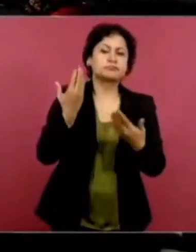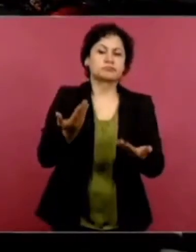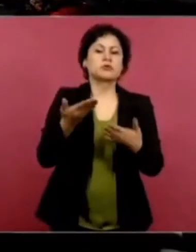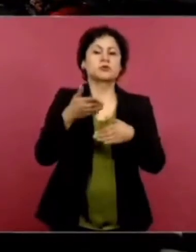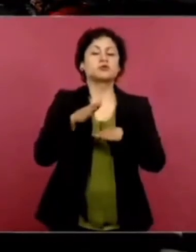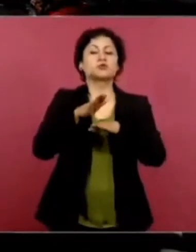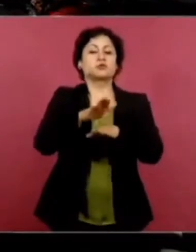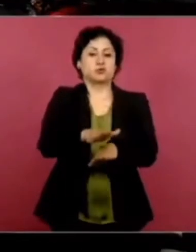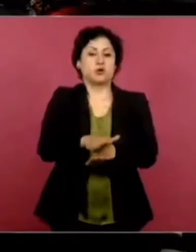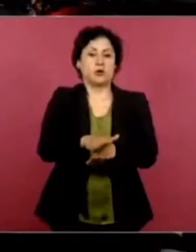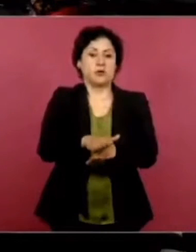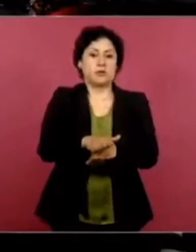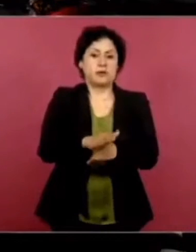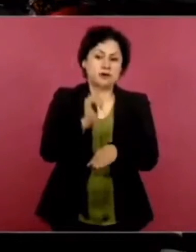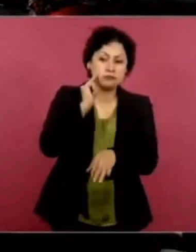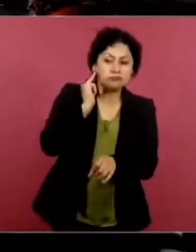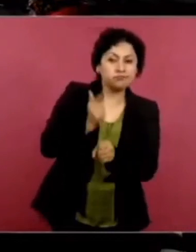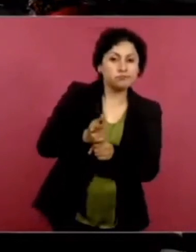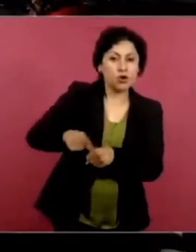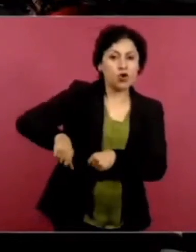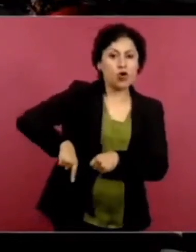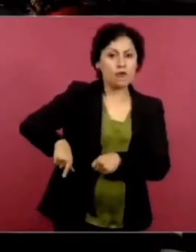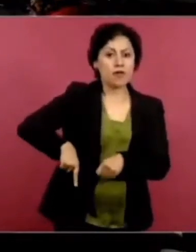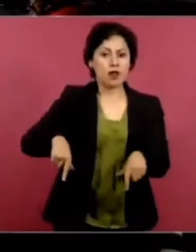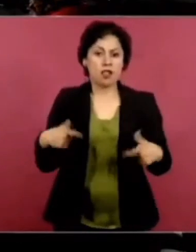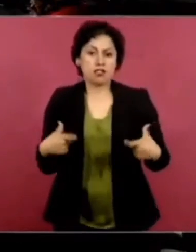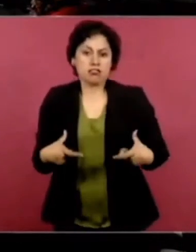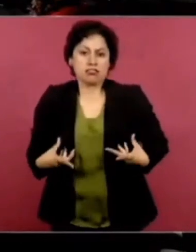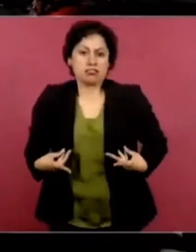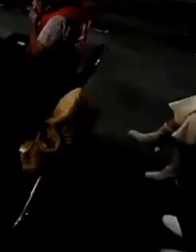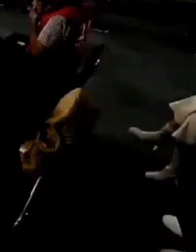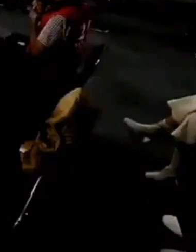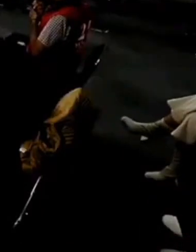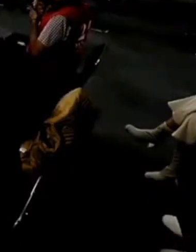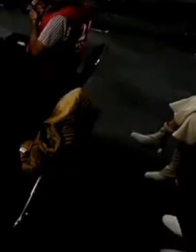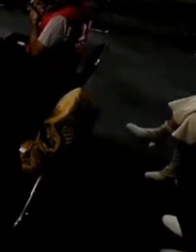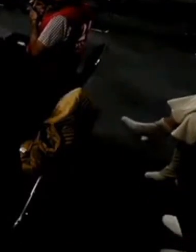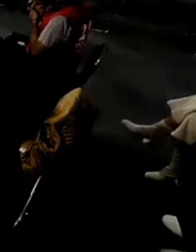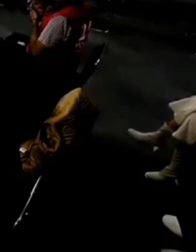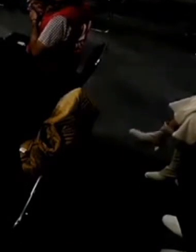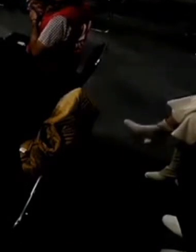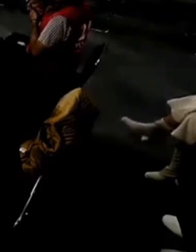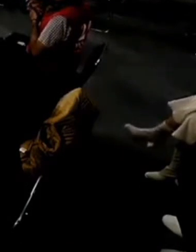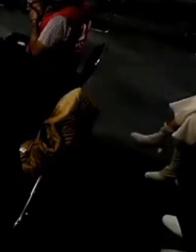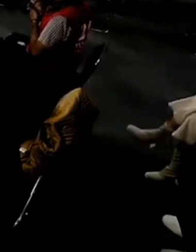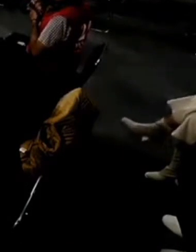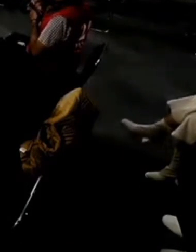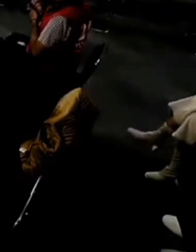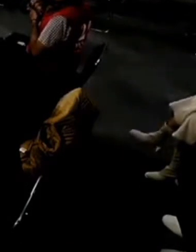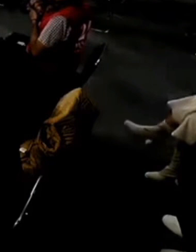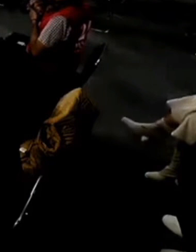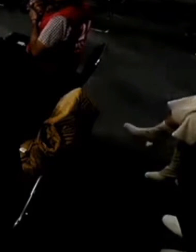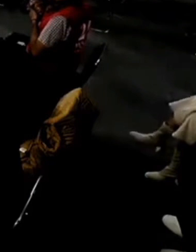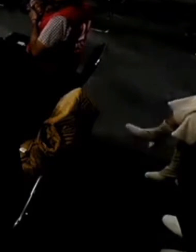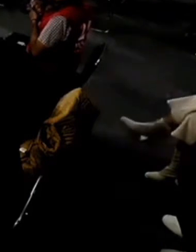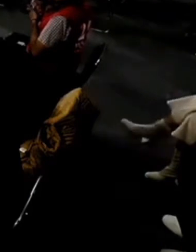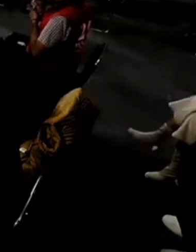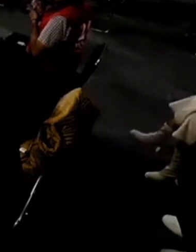terminar con los lujos en el gobierno y de llevar a cabo una política de austeridad